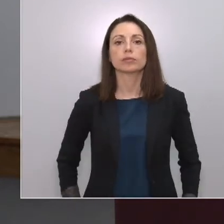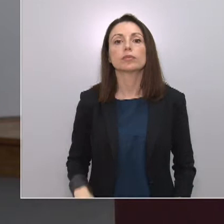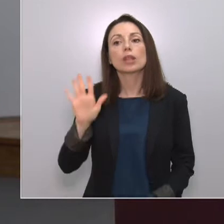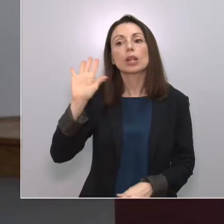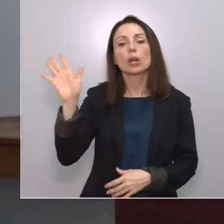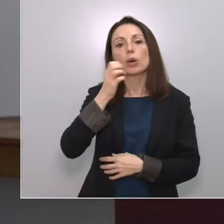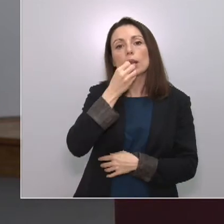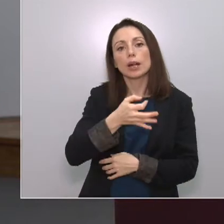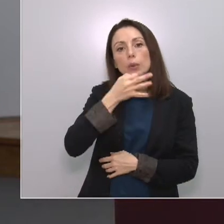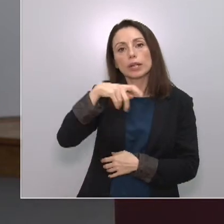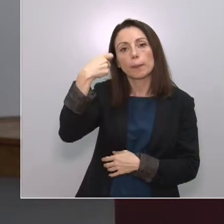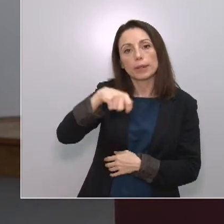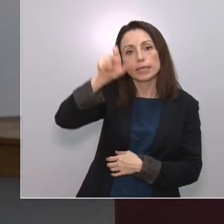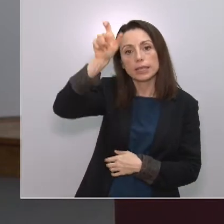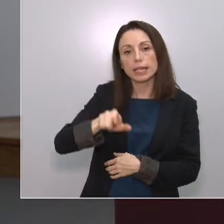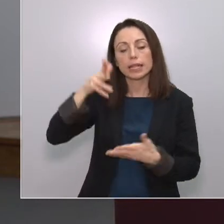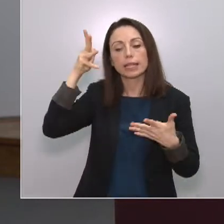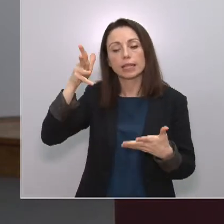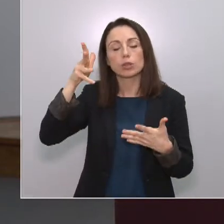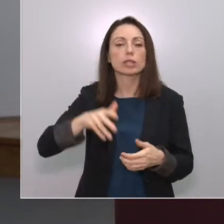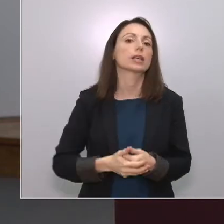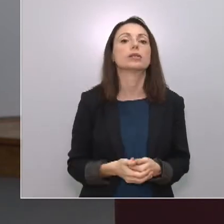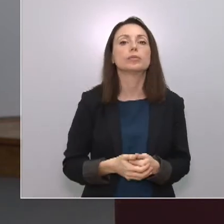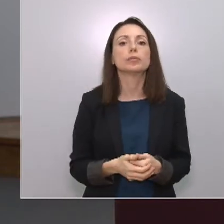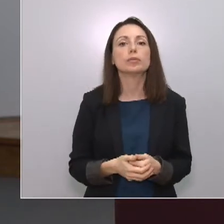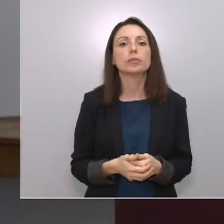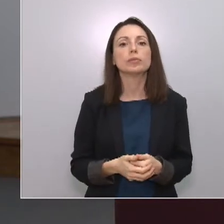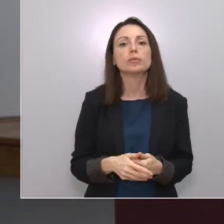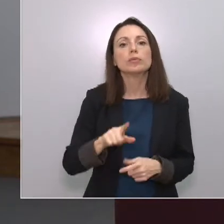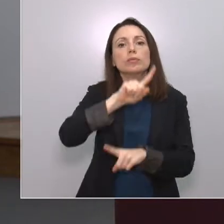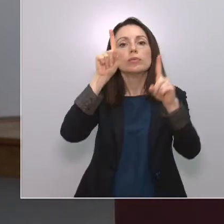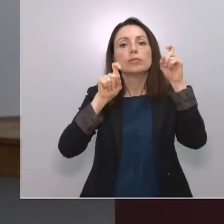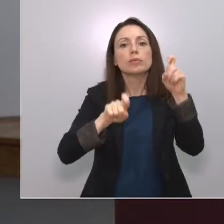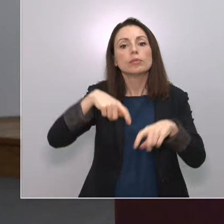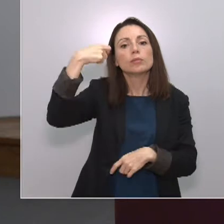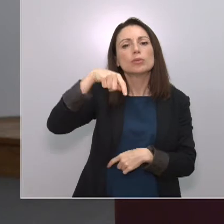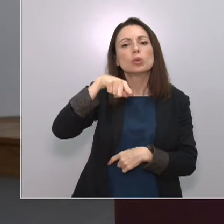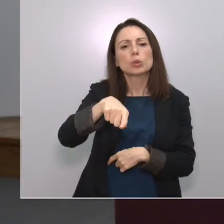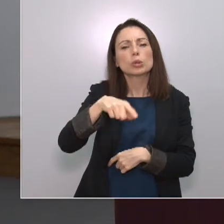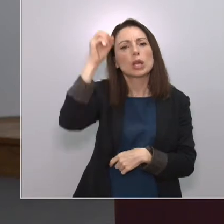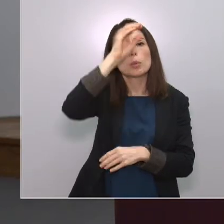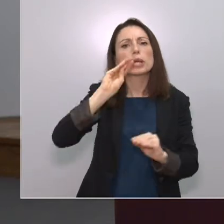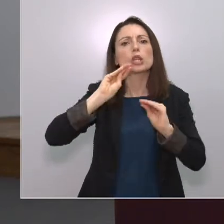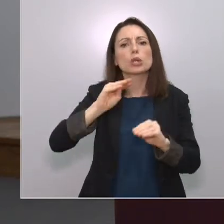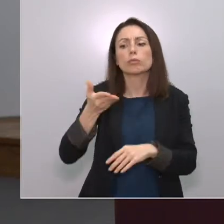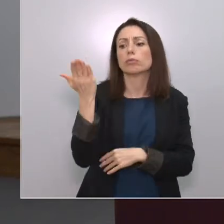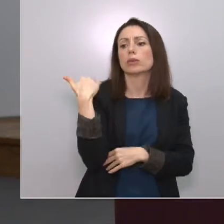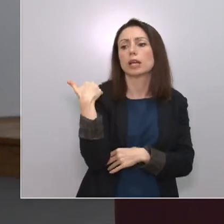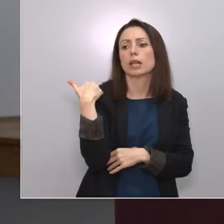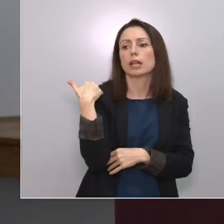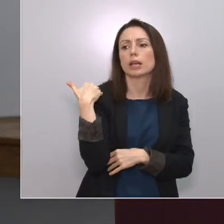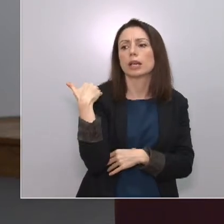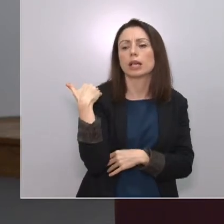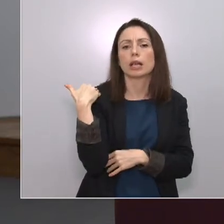Hola, buenas tardes, presidente, consejero. Quería preguntarle si, presidente, es usted partidario de que ayer Pablo